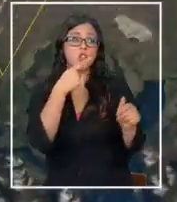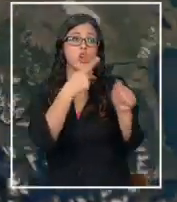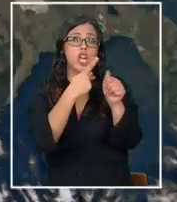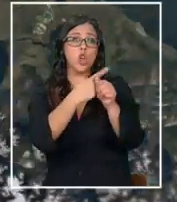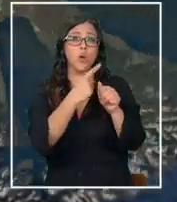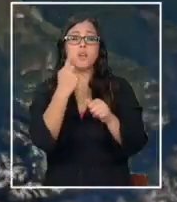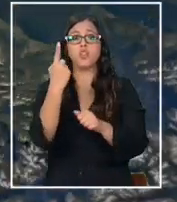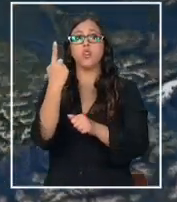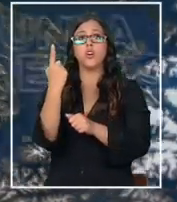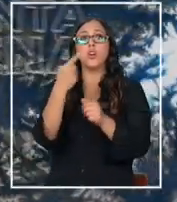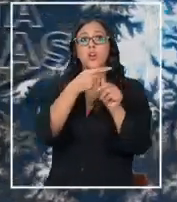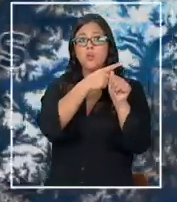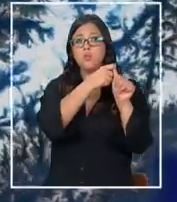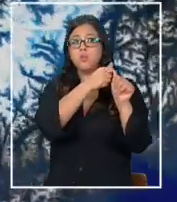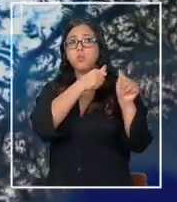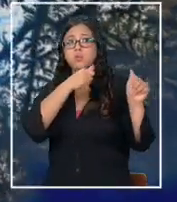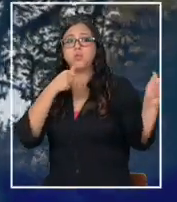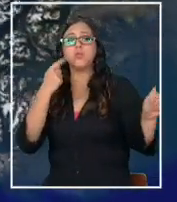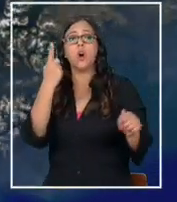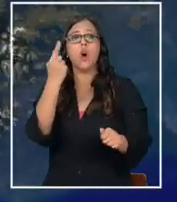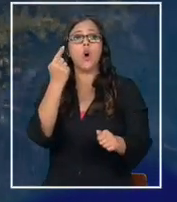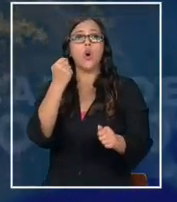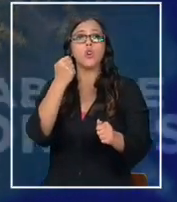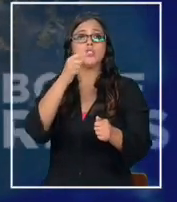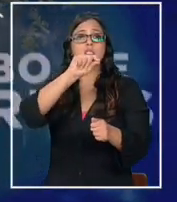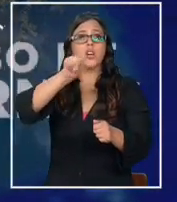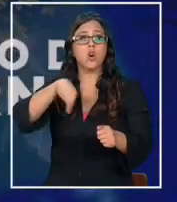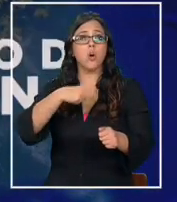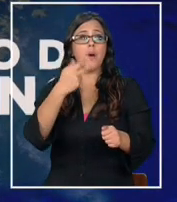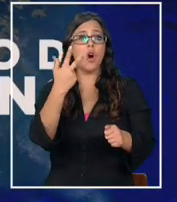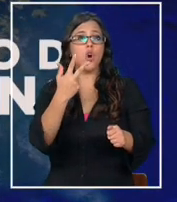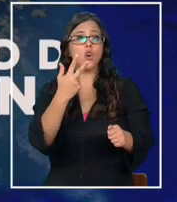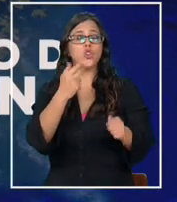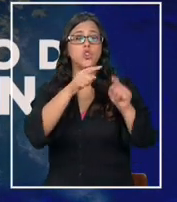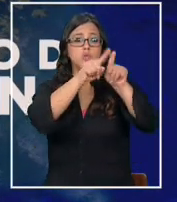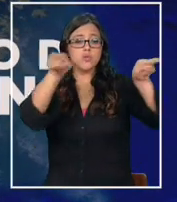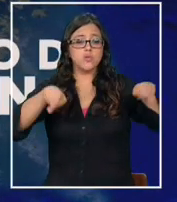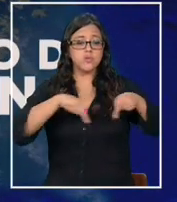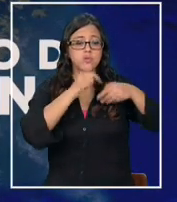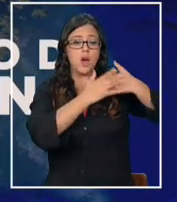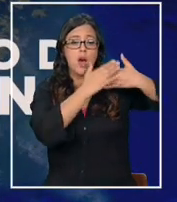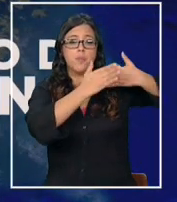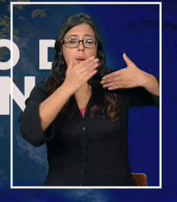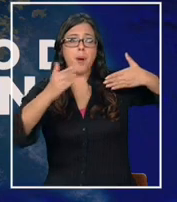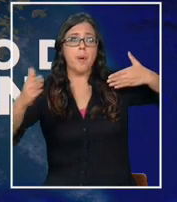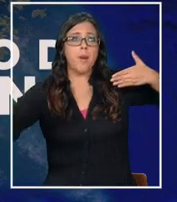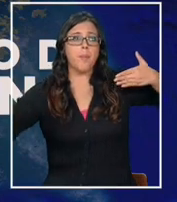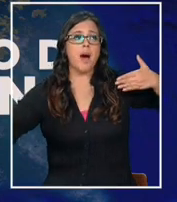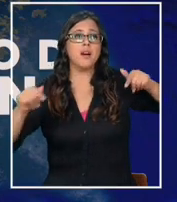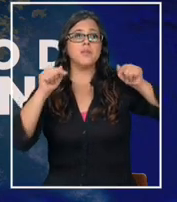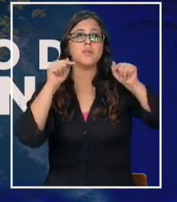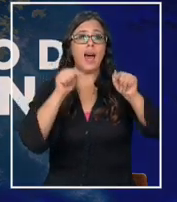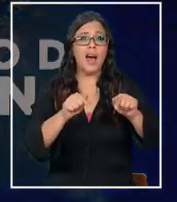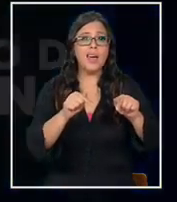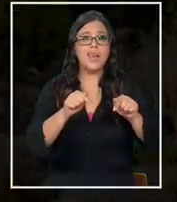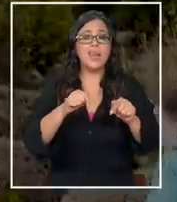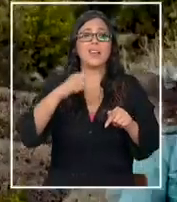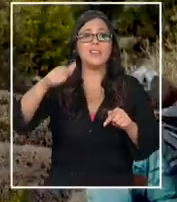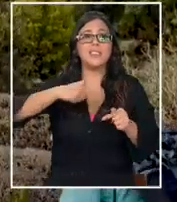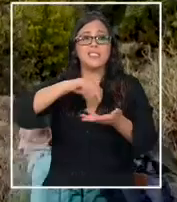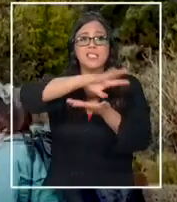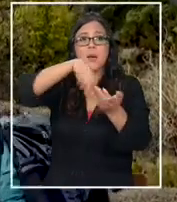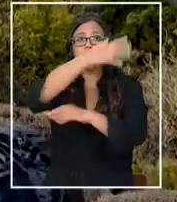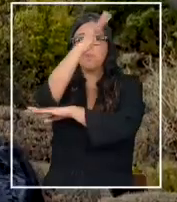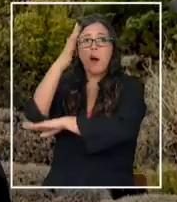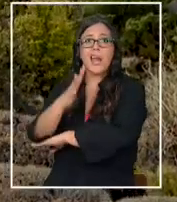11,8 millones de hectáreas, 17 parques nacionales entre Puerto Montt y Cabo de Hornos, territorio de